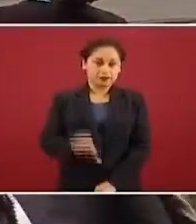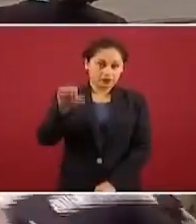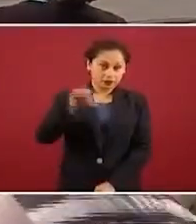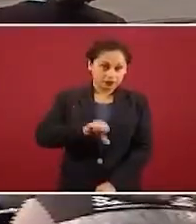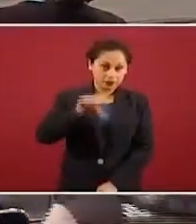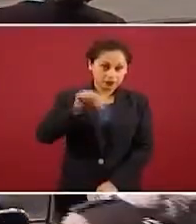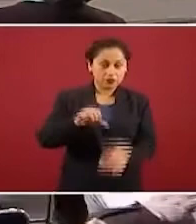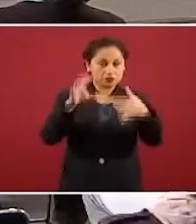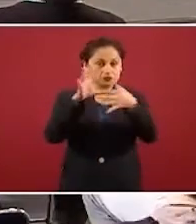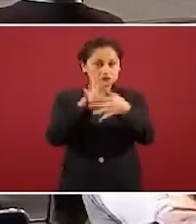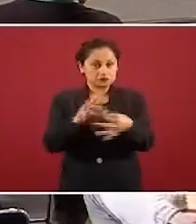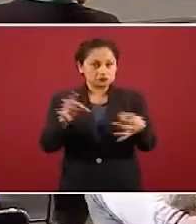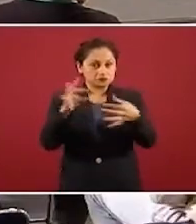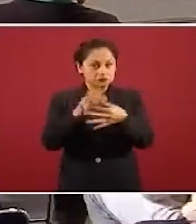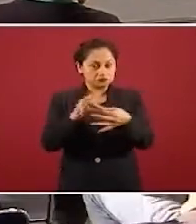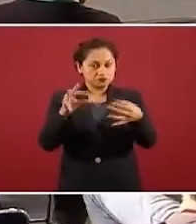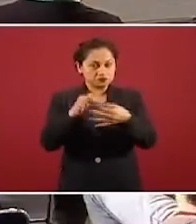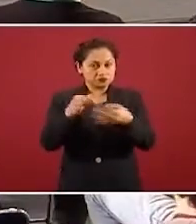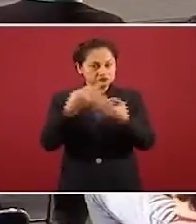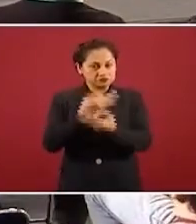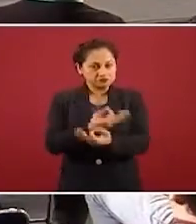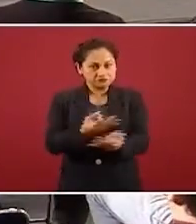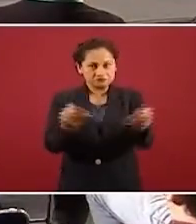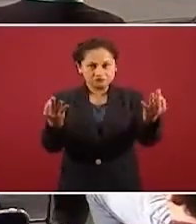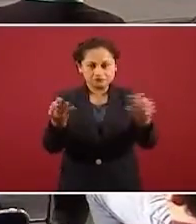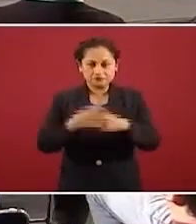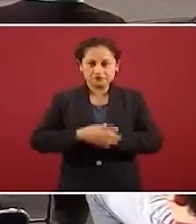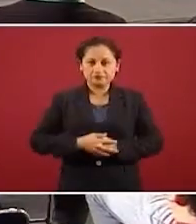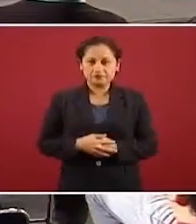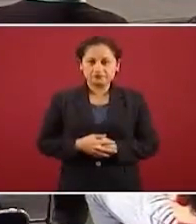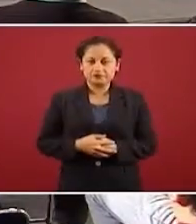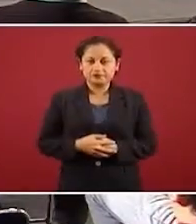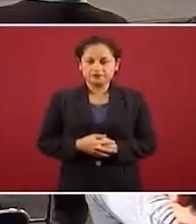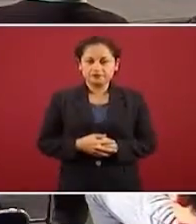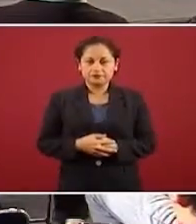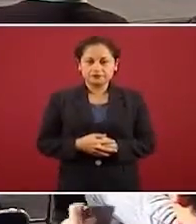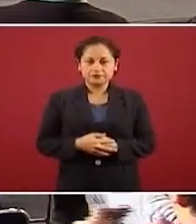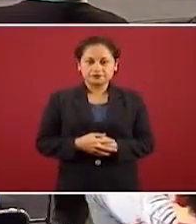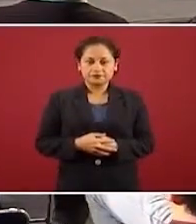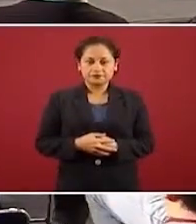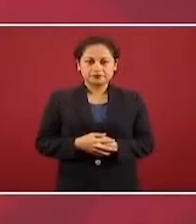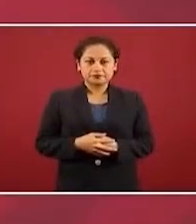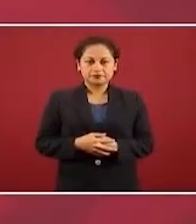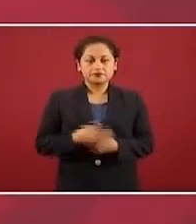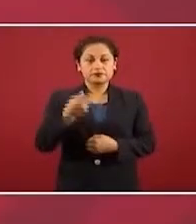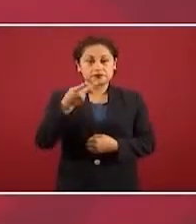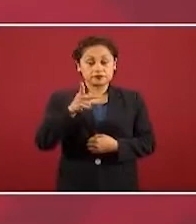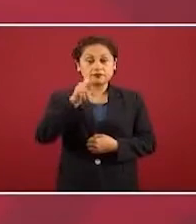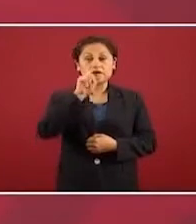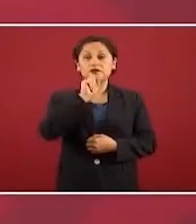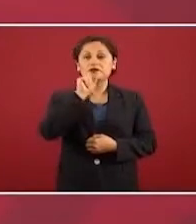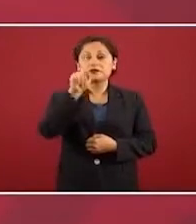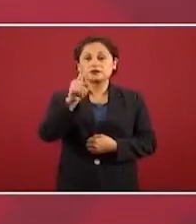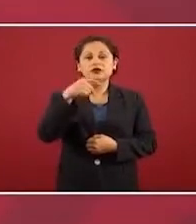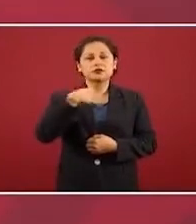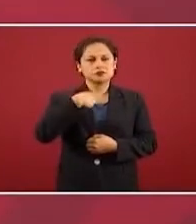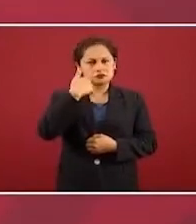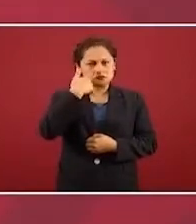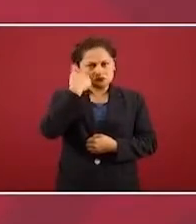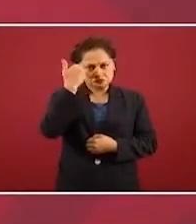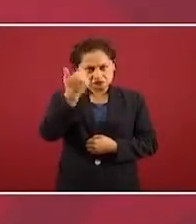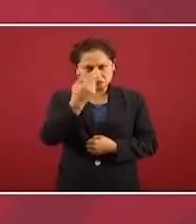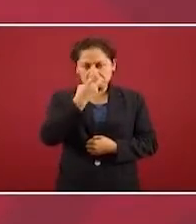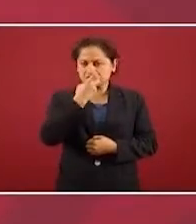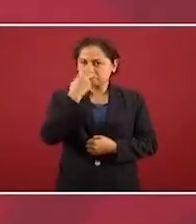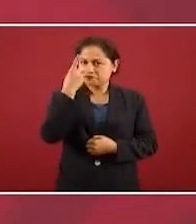el día de hoy y aprovecho para comentarles que